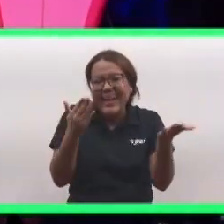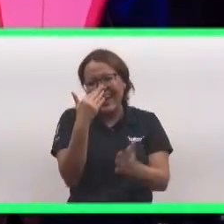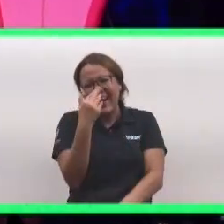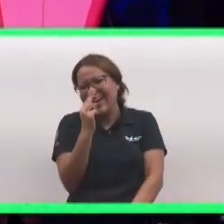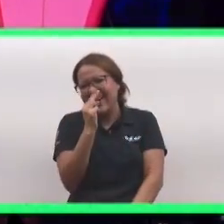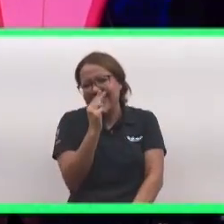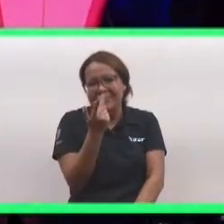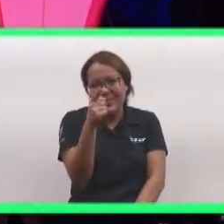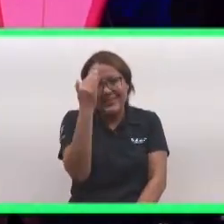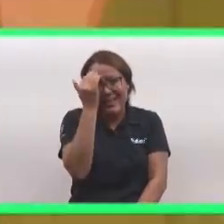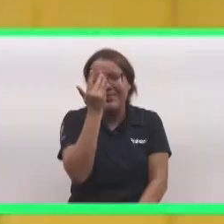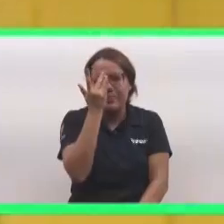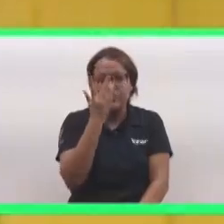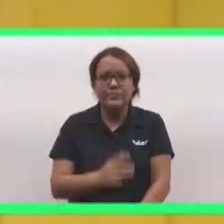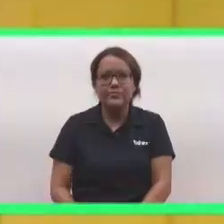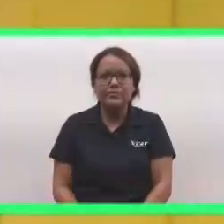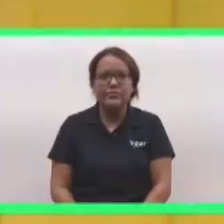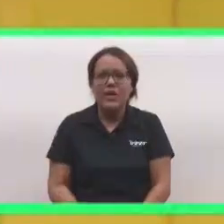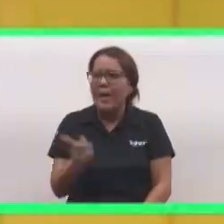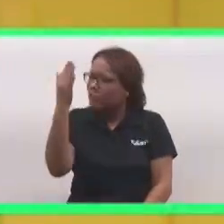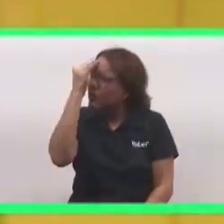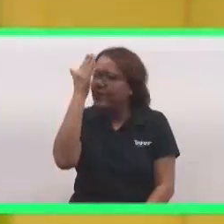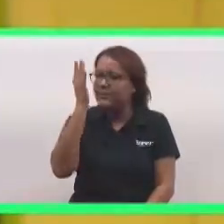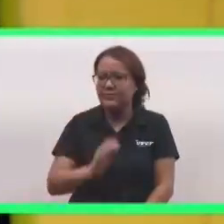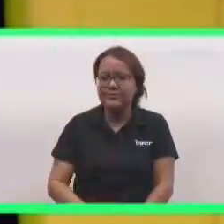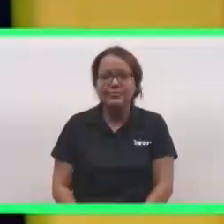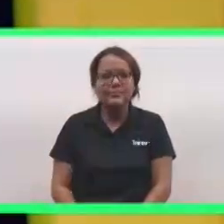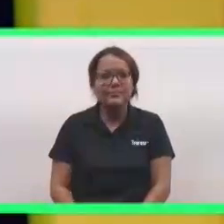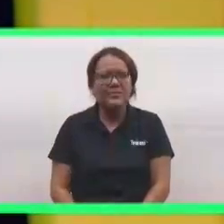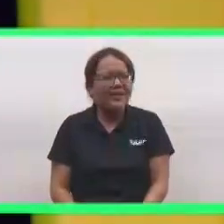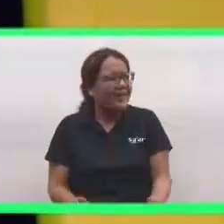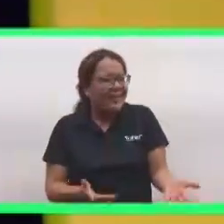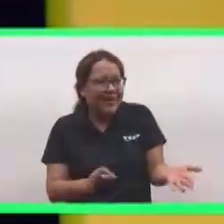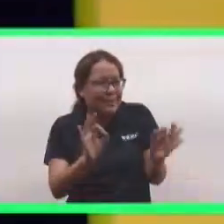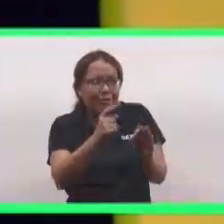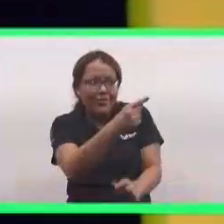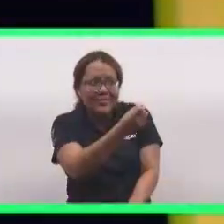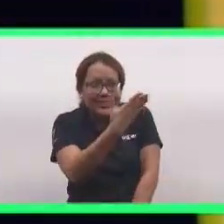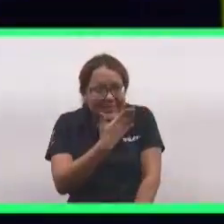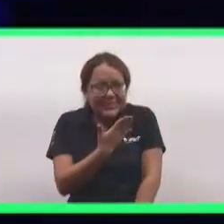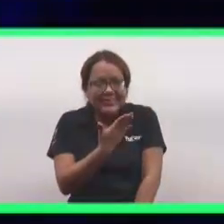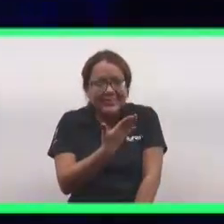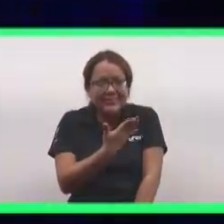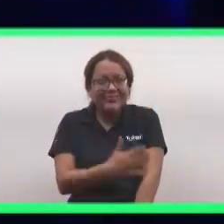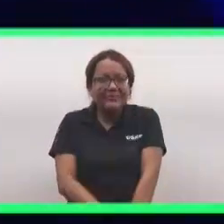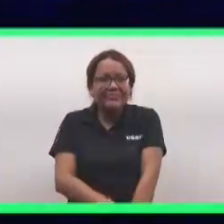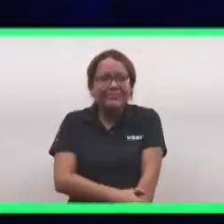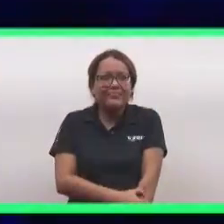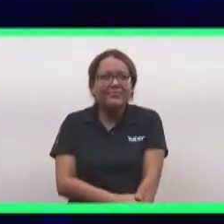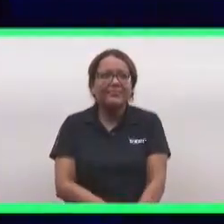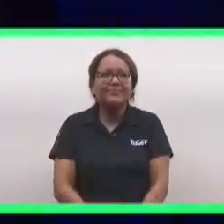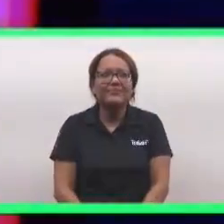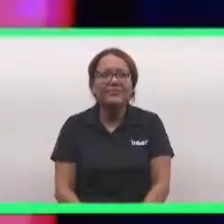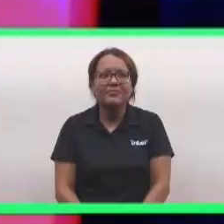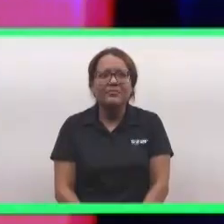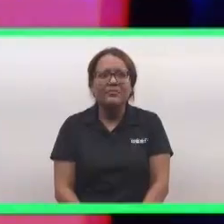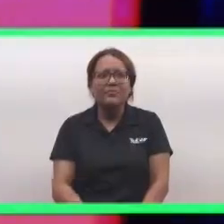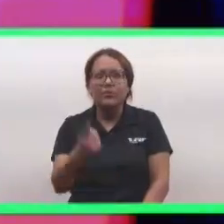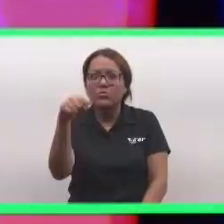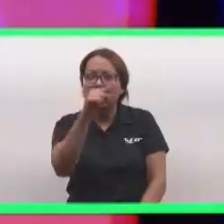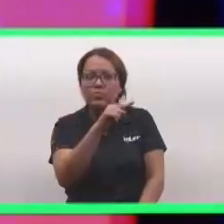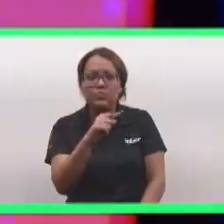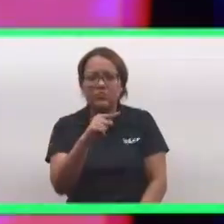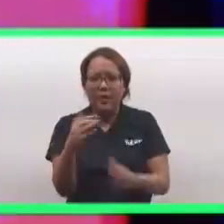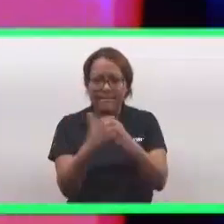¿Ah? ¡Qué terrible! Es que vos ya sabes, es que yo no sé, yo quiero que me digas qué pasa. Usted va a hablar con su propia persona, usted va a hablar con su problema y le va a